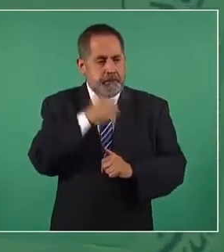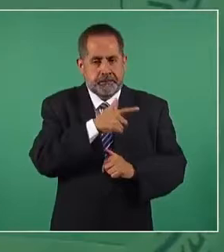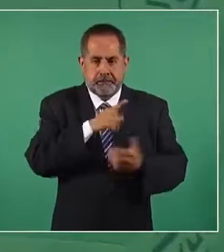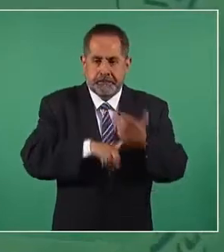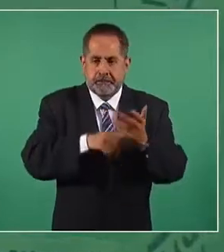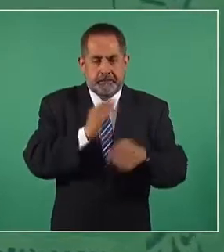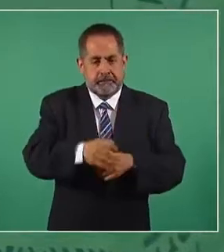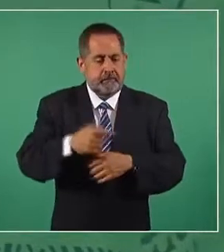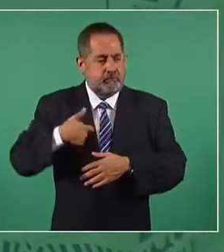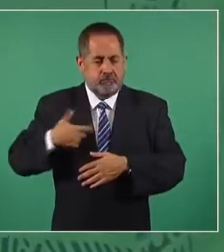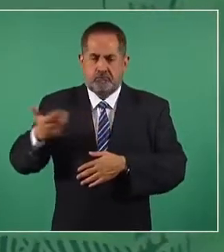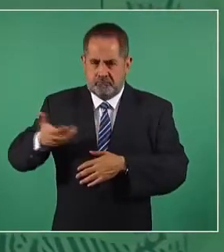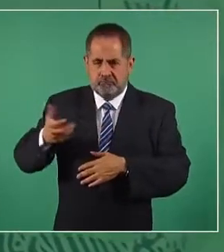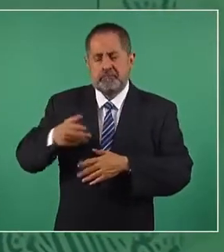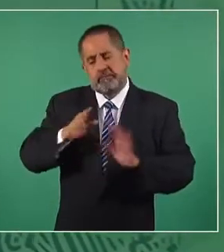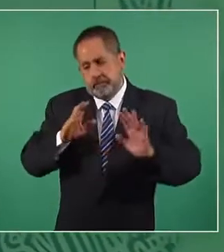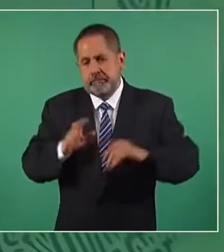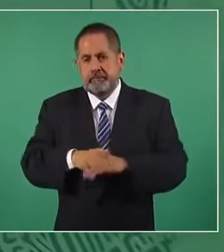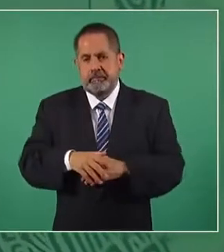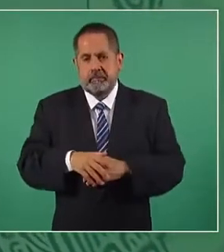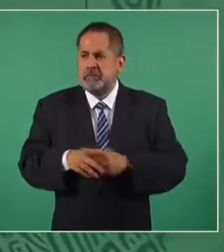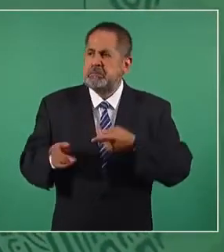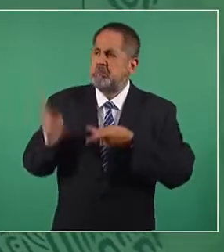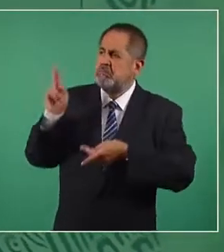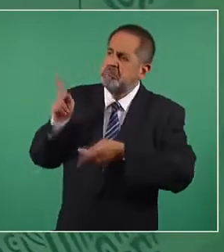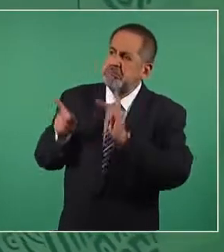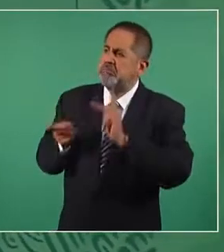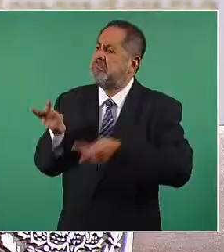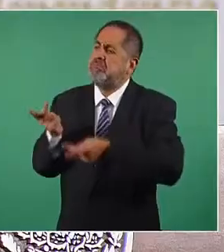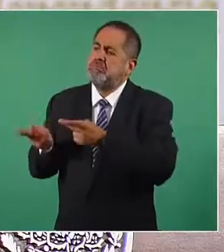aceptar lo que hacemos y todo lo cuestionan,